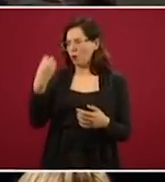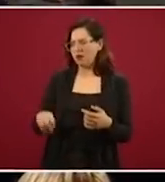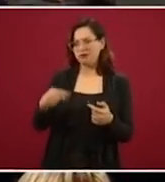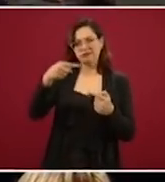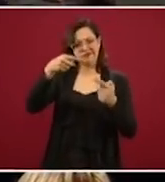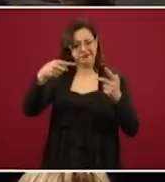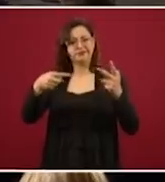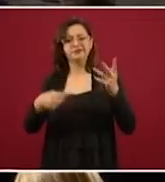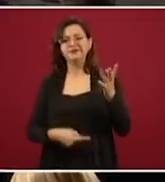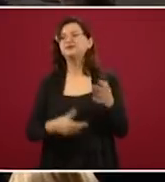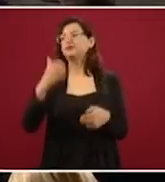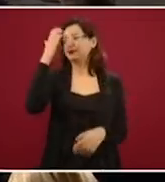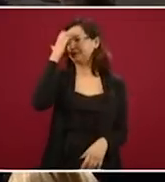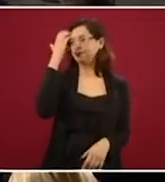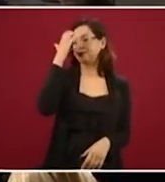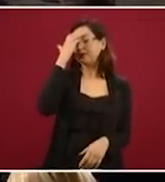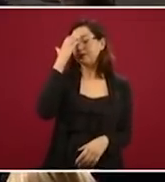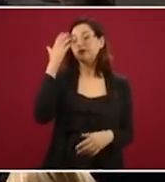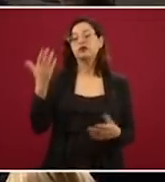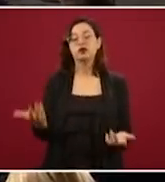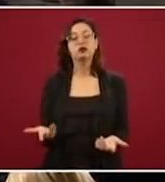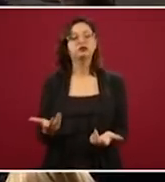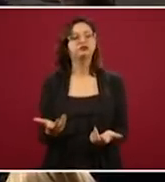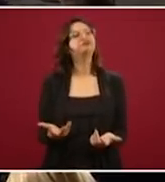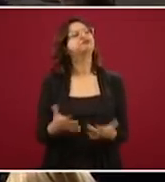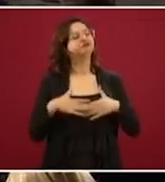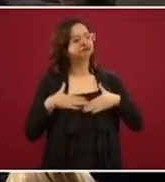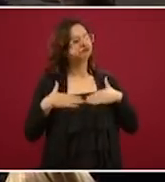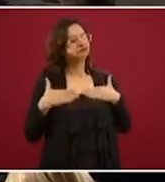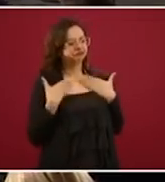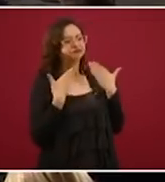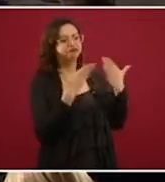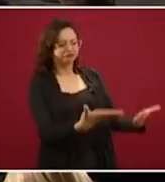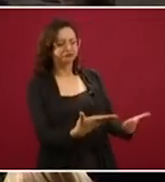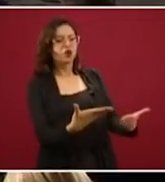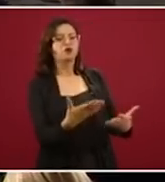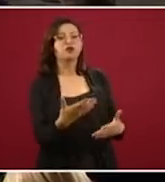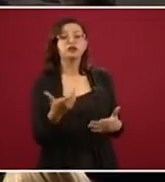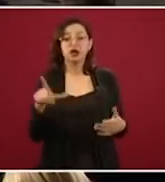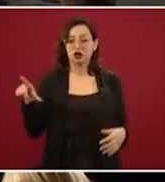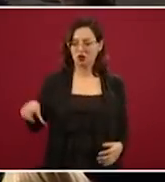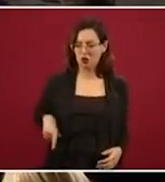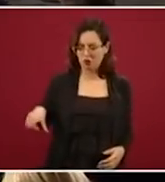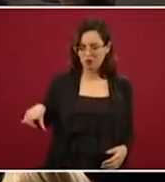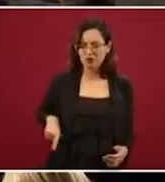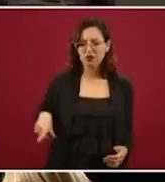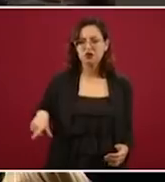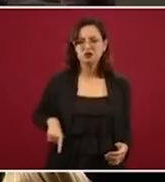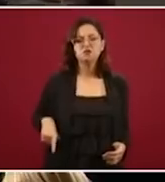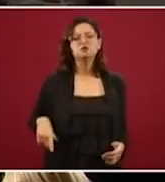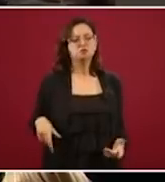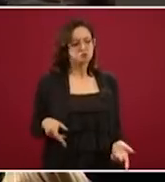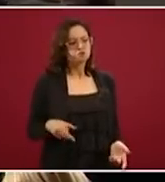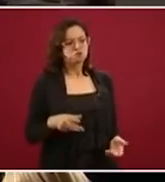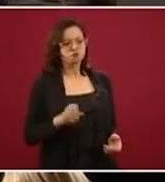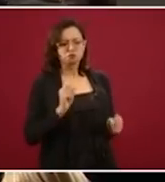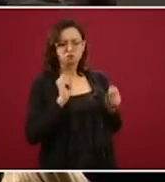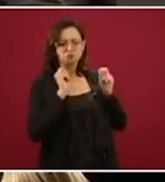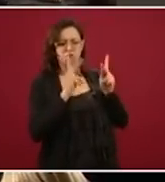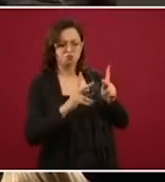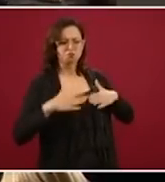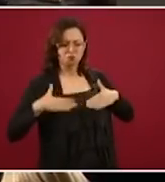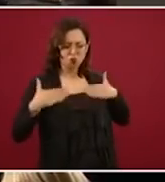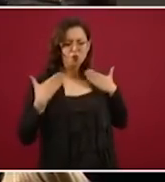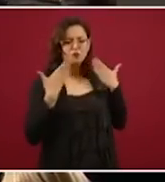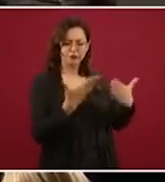y regulatorias. Está basado en la buena fe, es una buena fe donde el gobierno le está correspondiendo al ciudadano que dice yo soy cumplido, dándole un